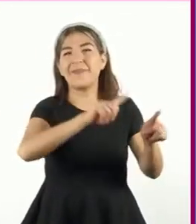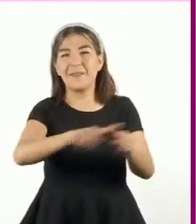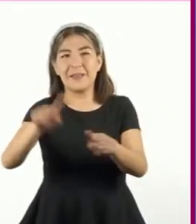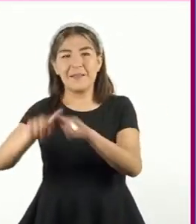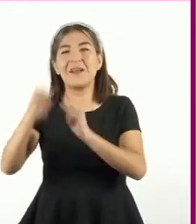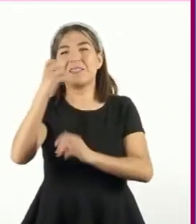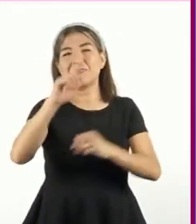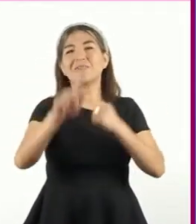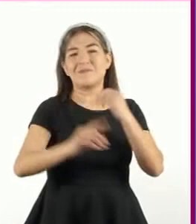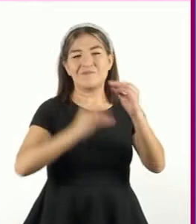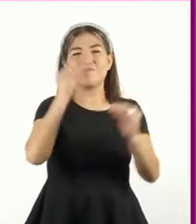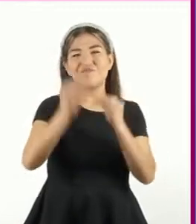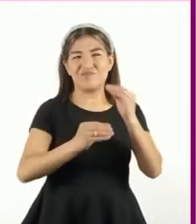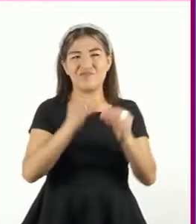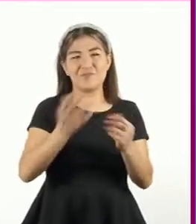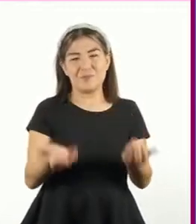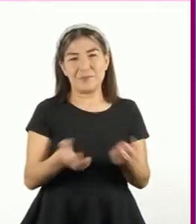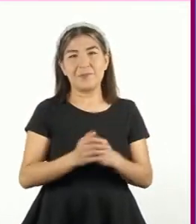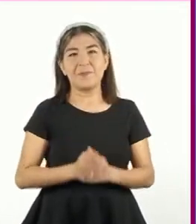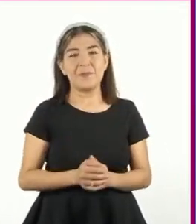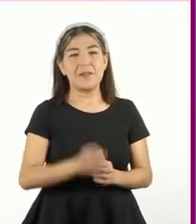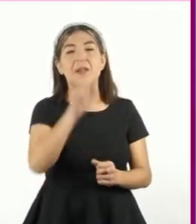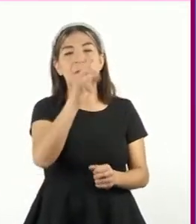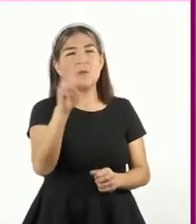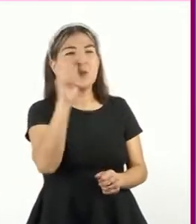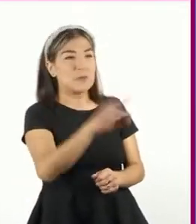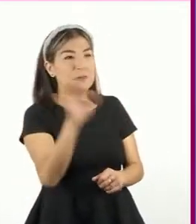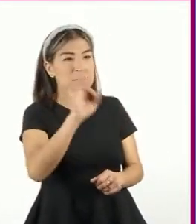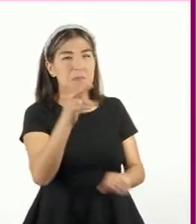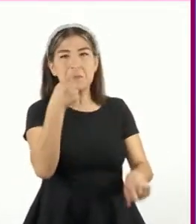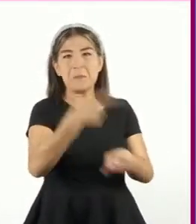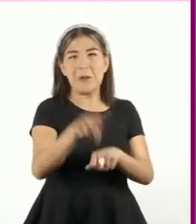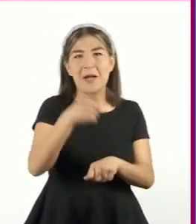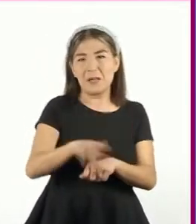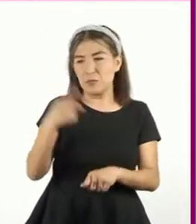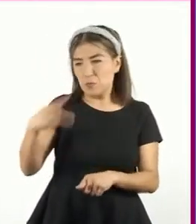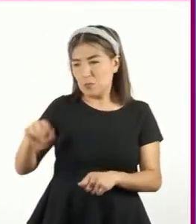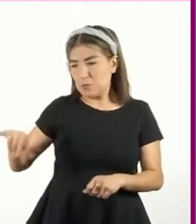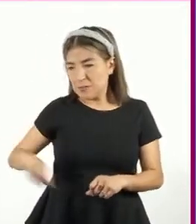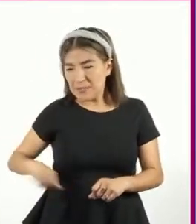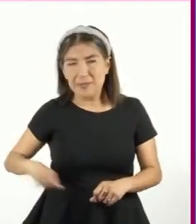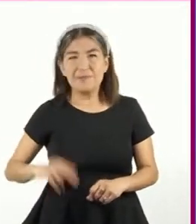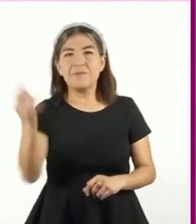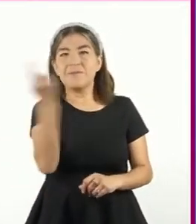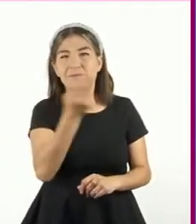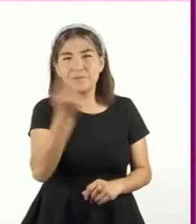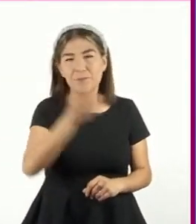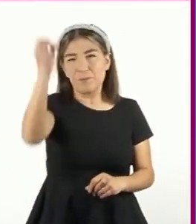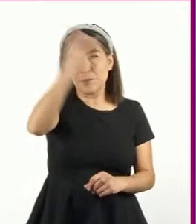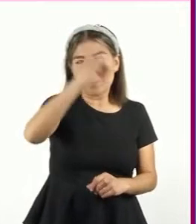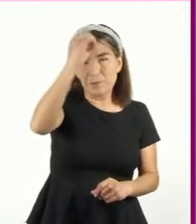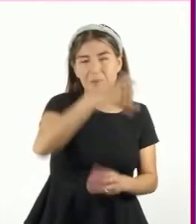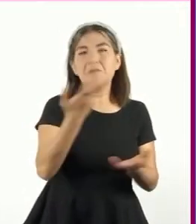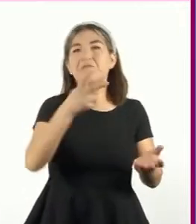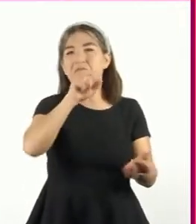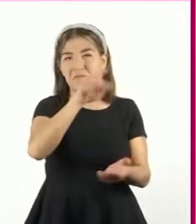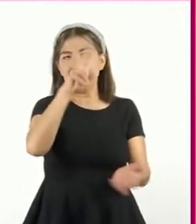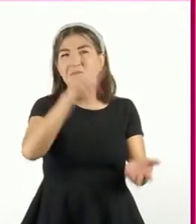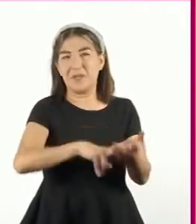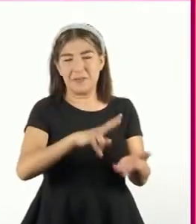la situación y ve peligrar sus intereses, necesidades, opiniones o